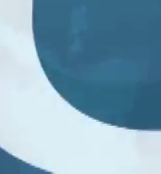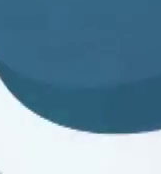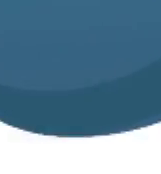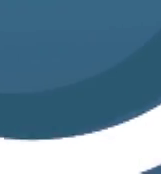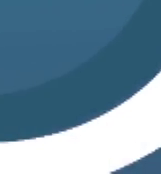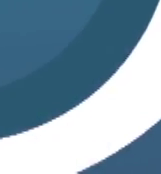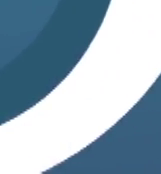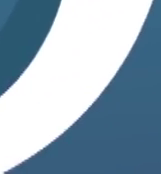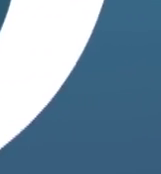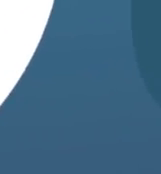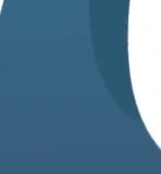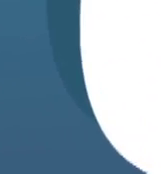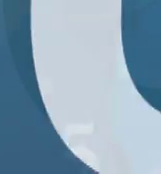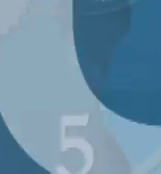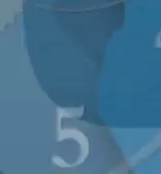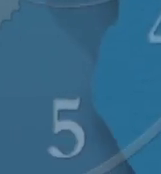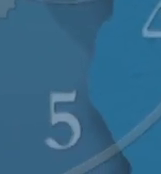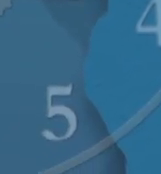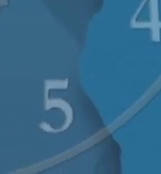¡Gracias!